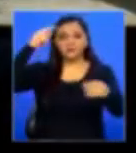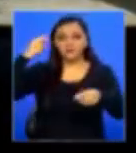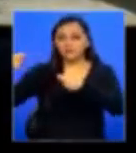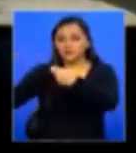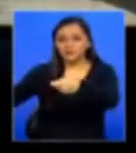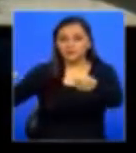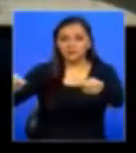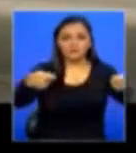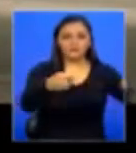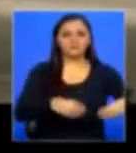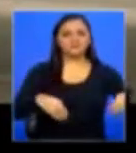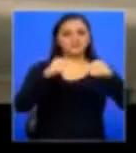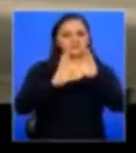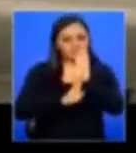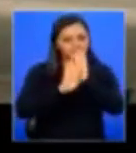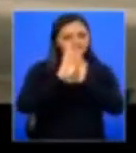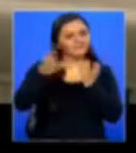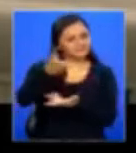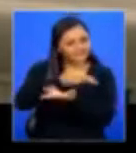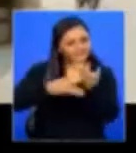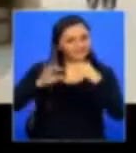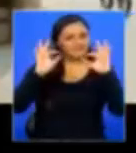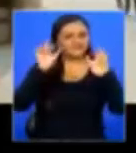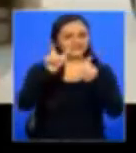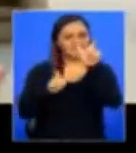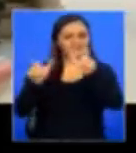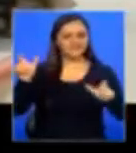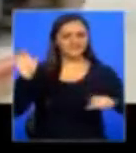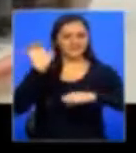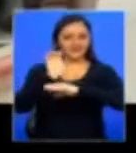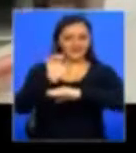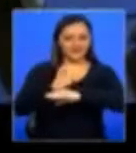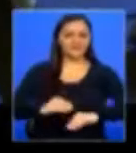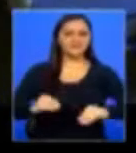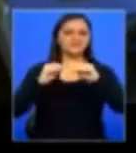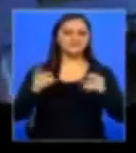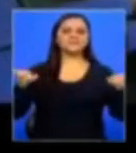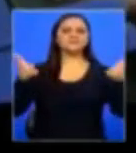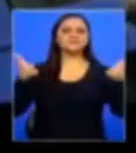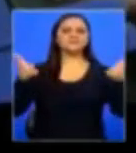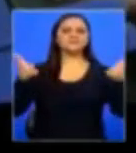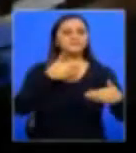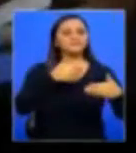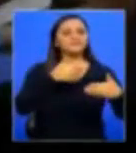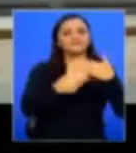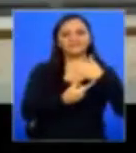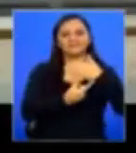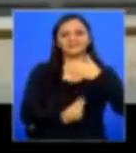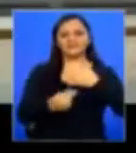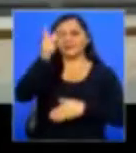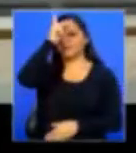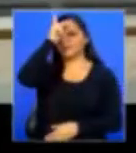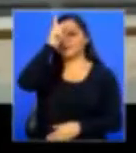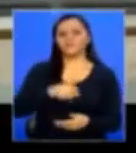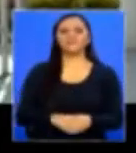Ciudadana permiten el desarrollo armónico no solo de los habitantes del Ecuador, sino también del vecino del sur. Muestra